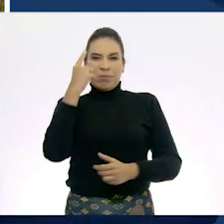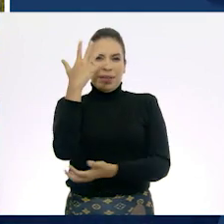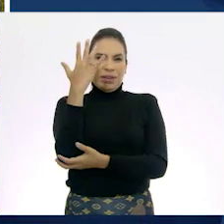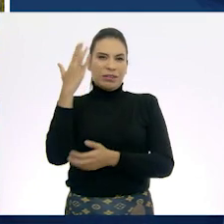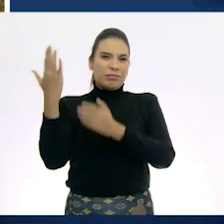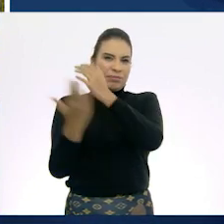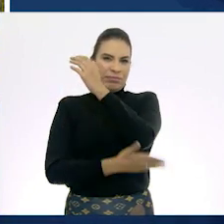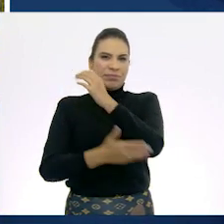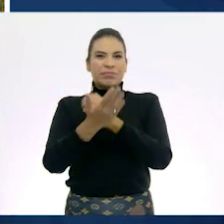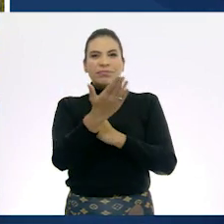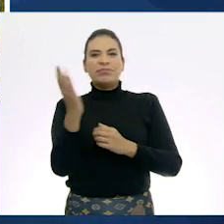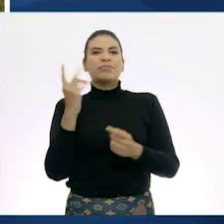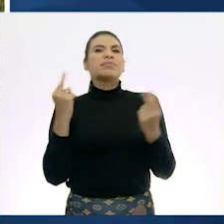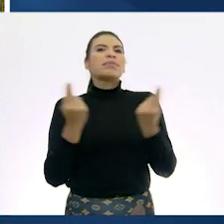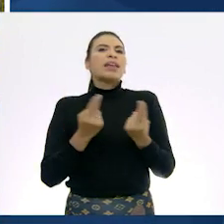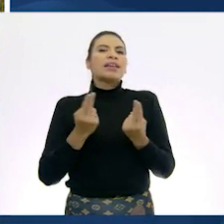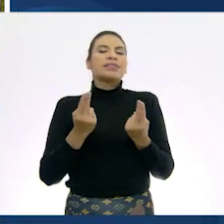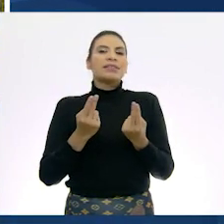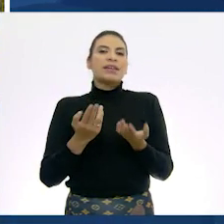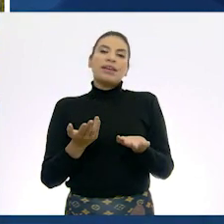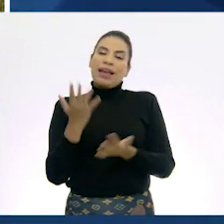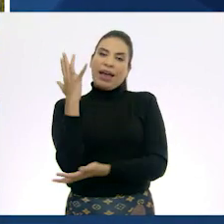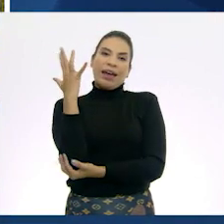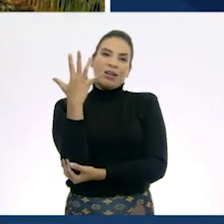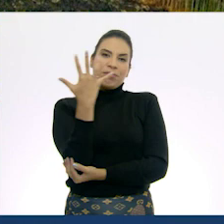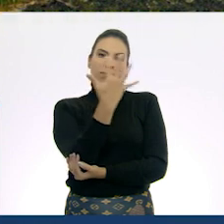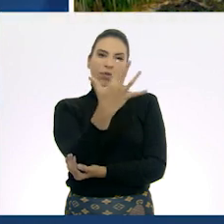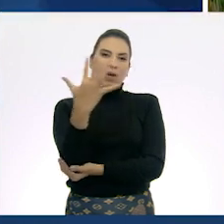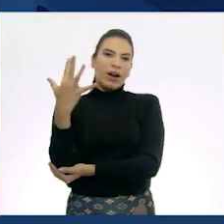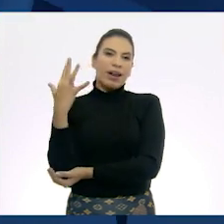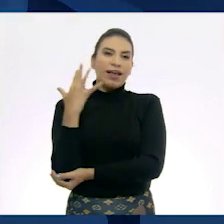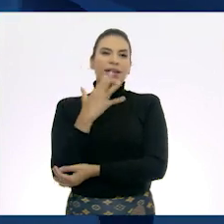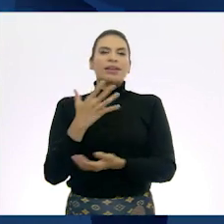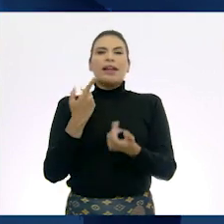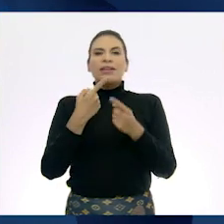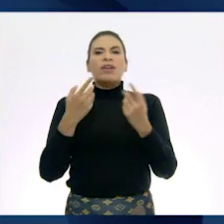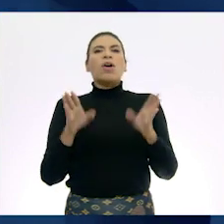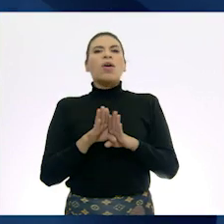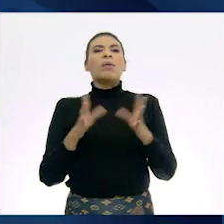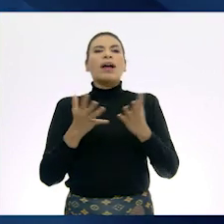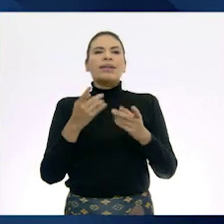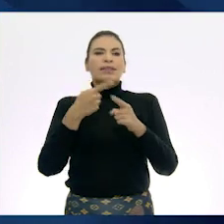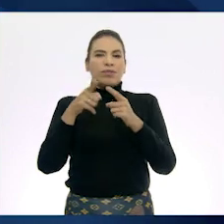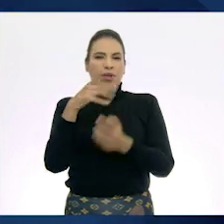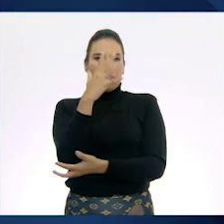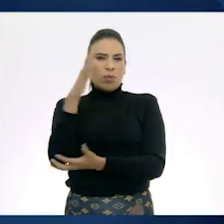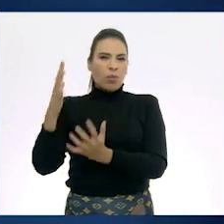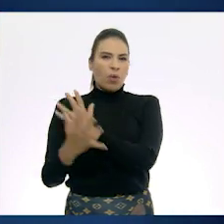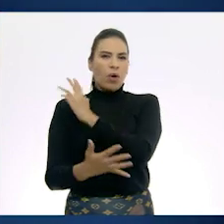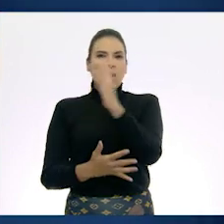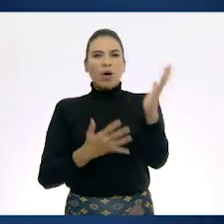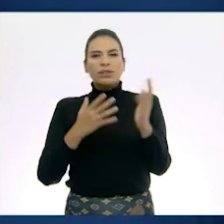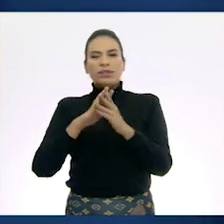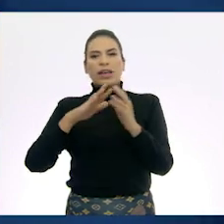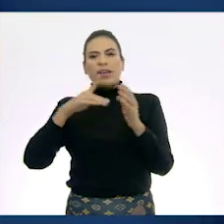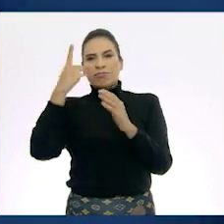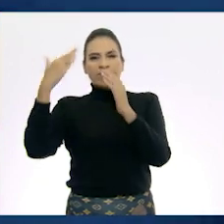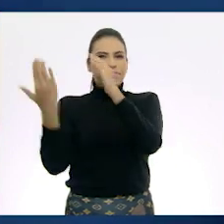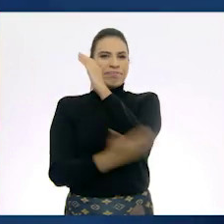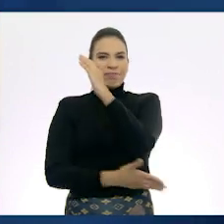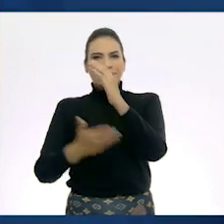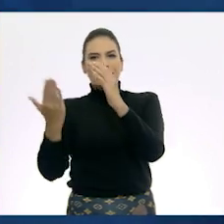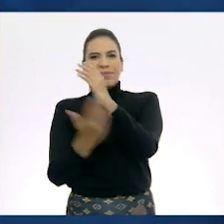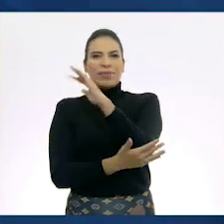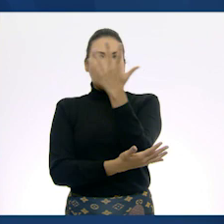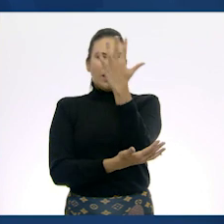aserradero va a necesitar de los árboles. Se va a realizar propiamente en un bosque donde se van a talar y